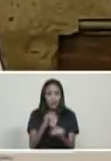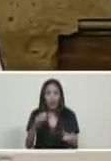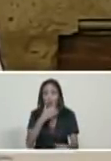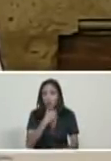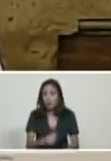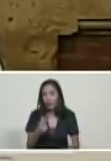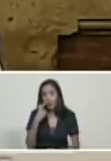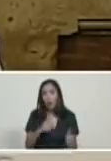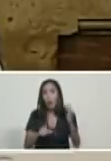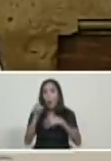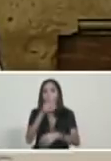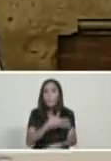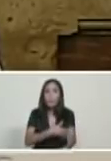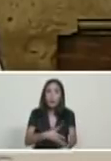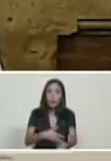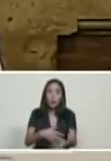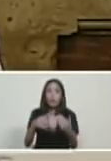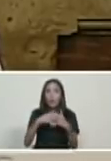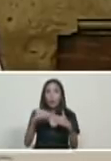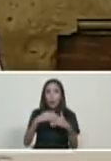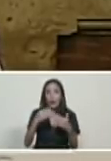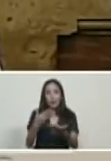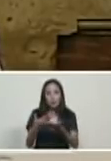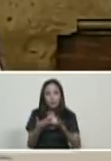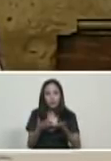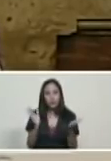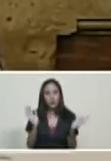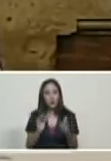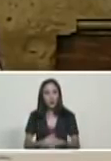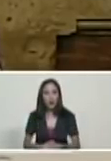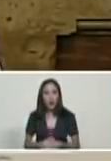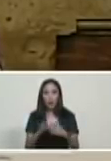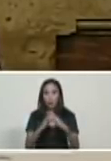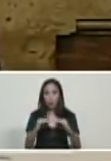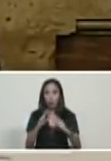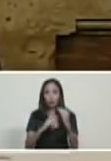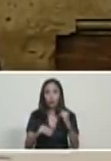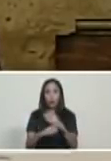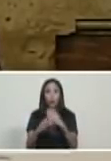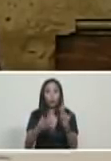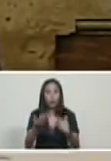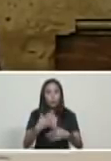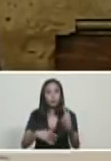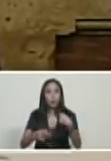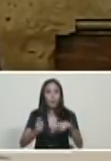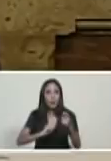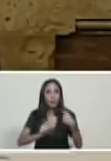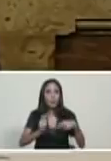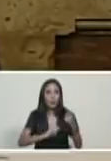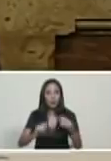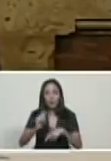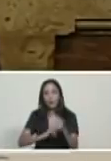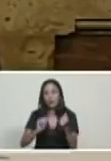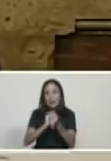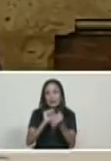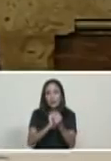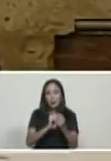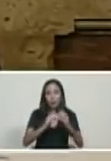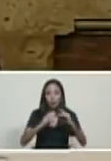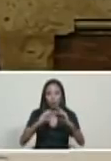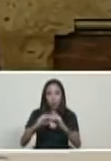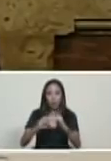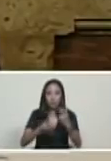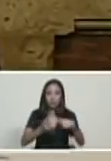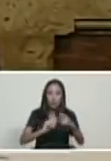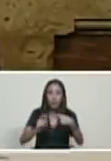de $1 millón de lo que son los dividendos del trabajo y de la exportación de